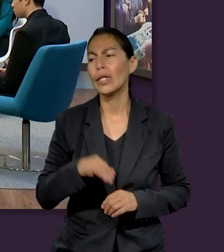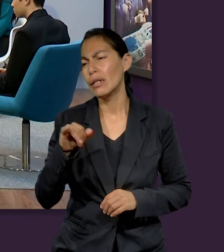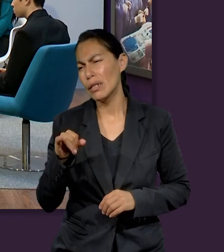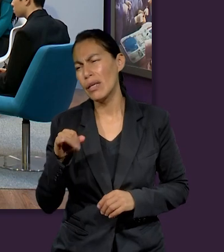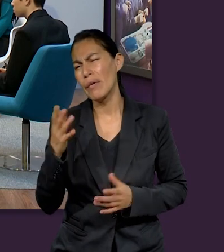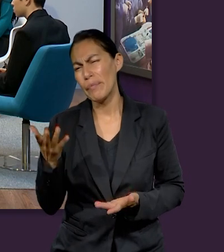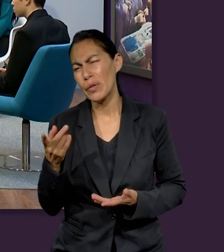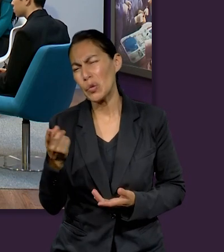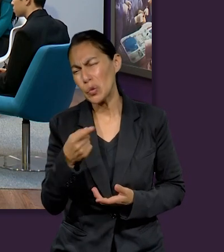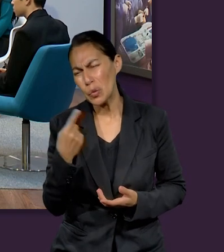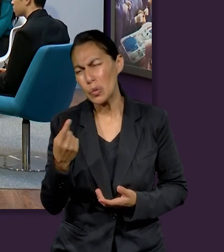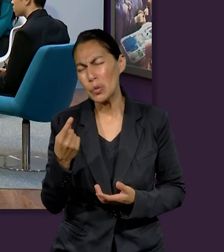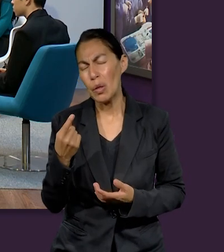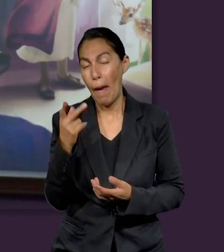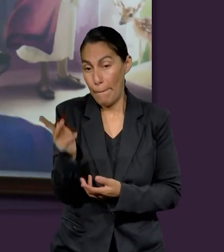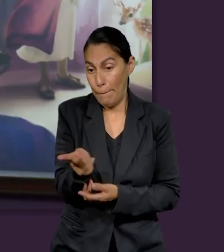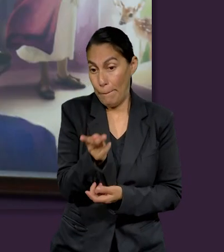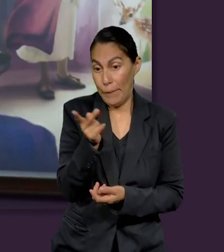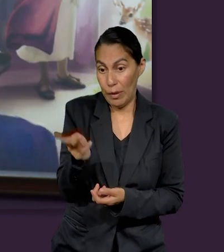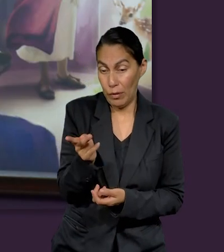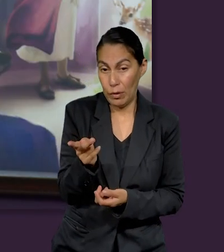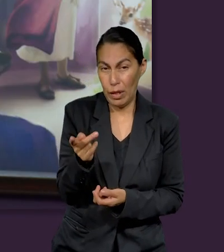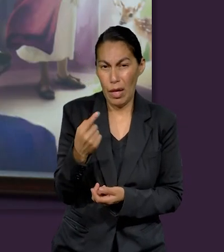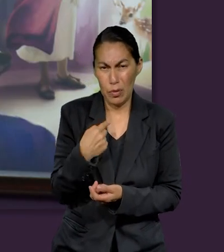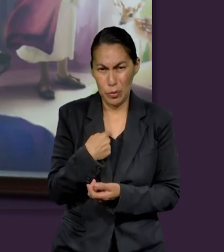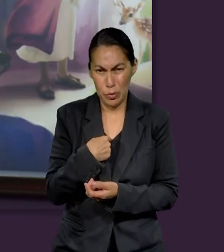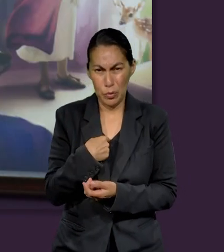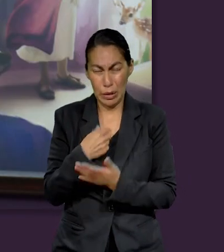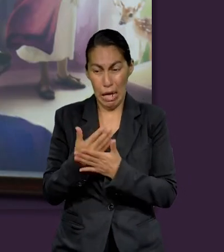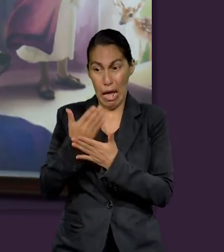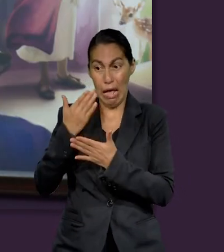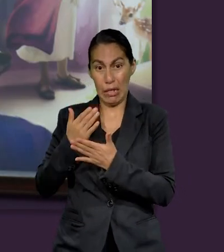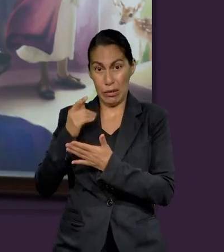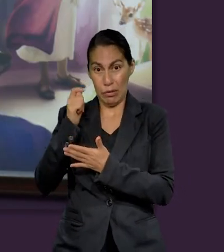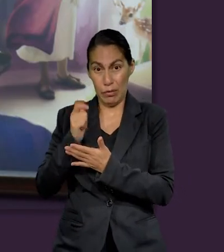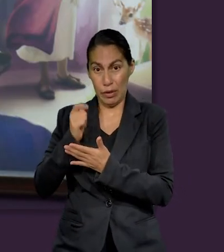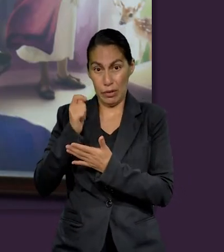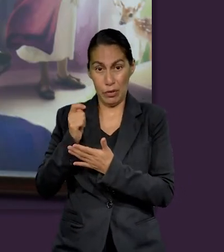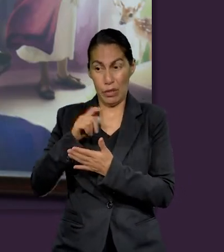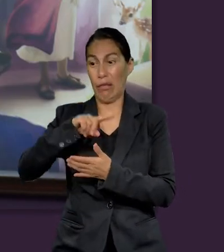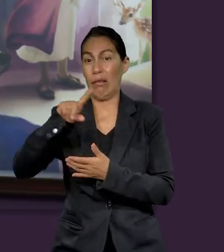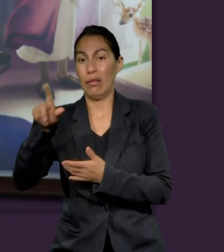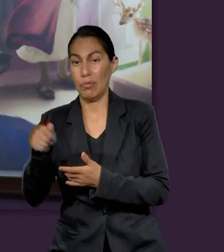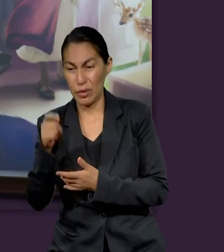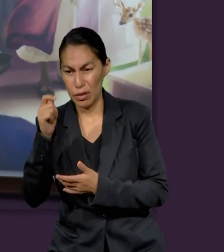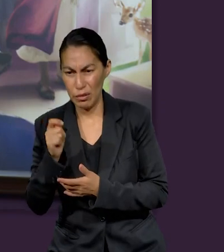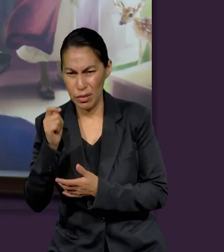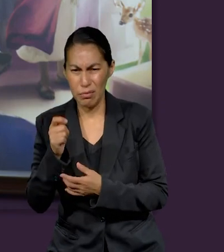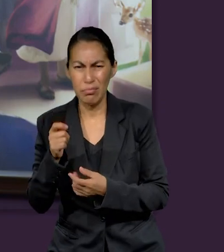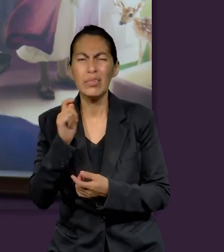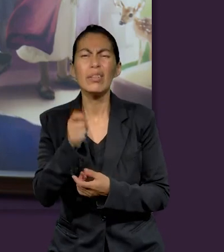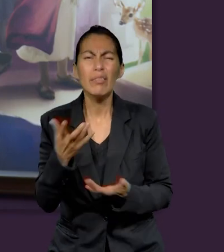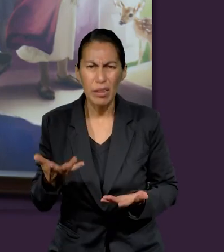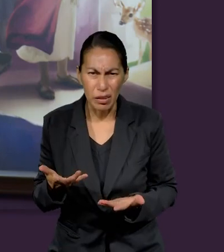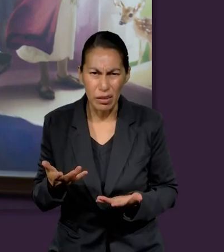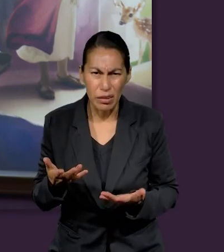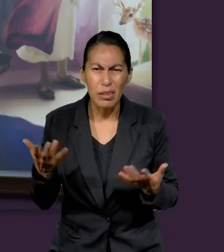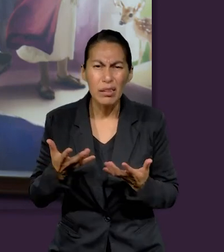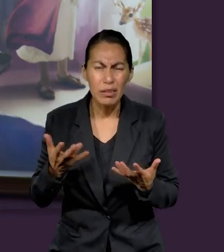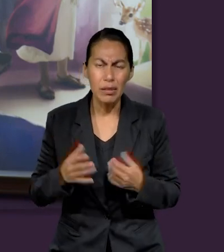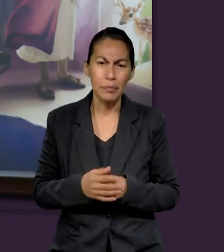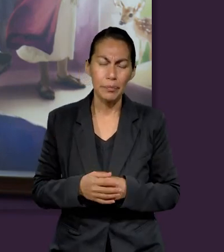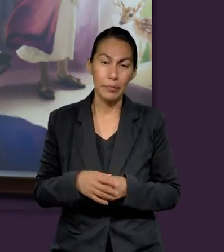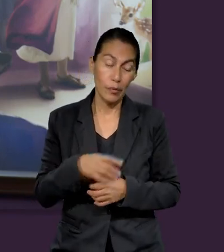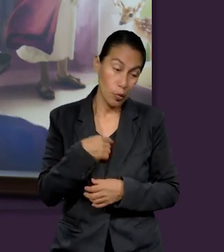allí agregándole como porque la pregunta aquí sería Cuál es nuestra actitud que tomaremos antes y después de la jubilación